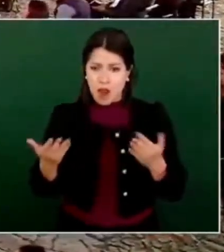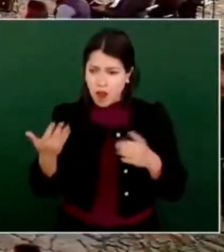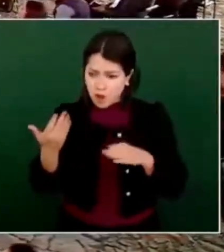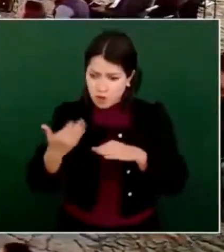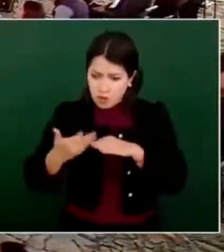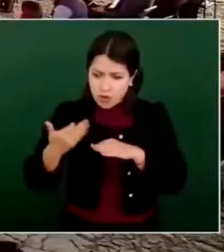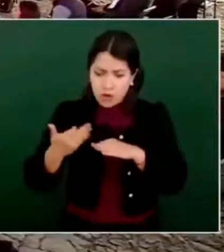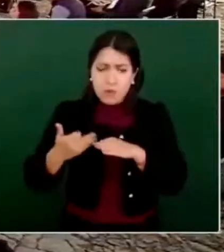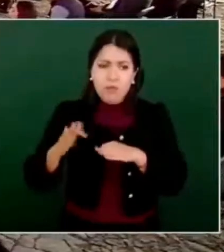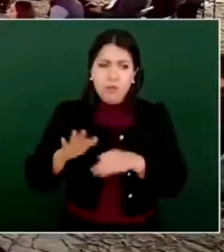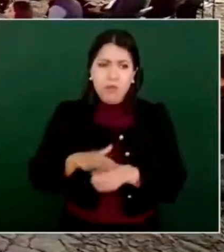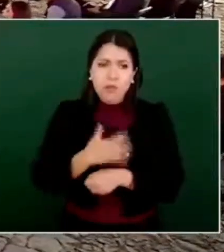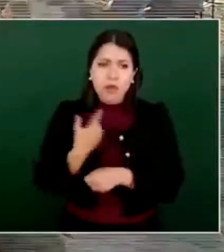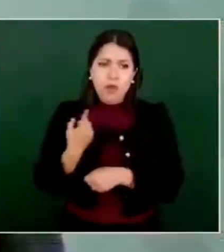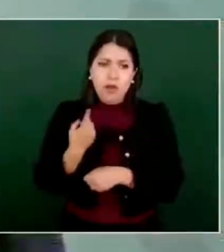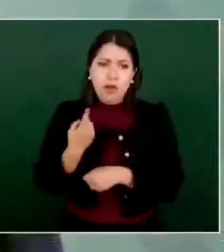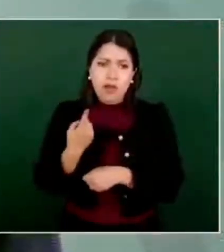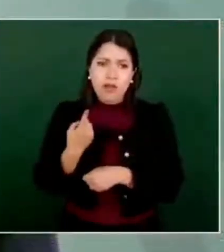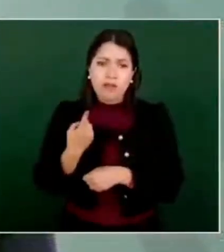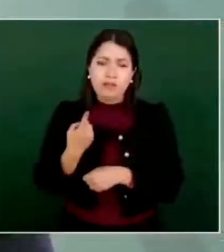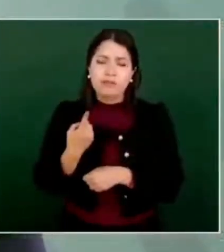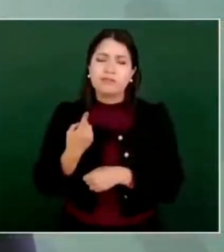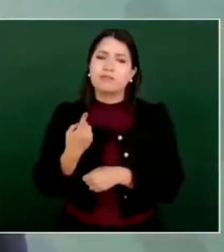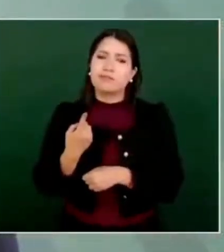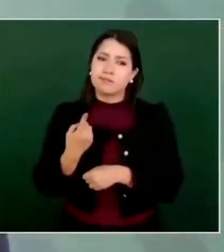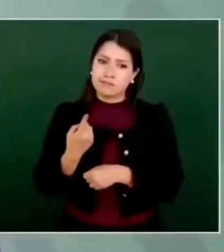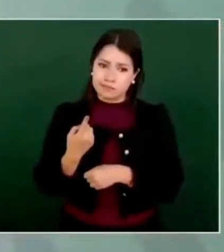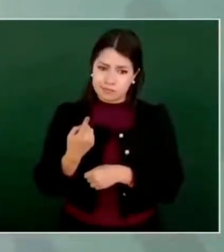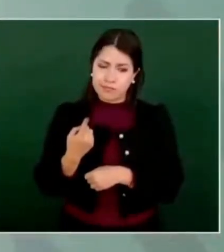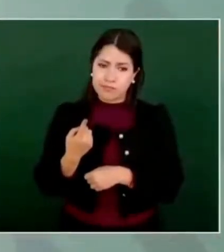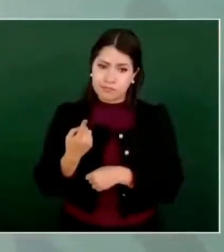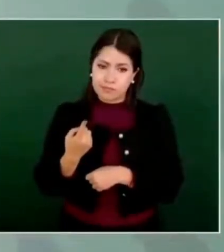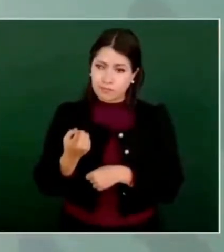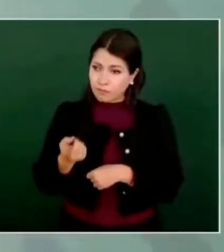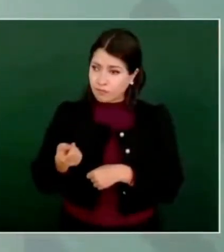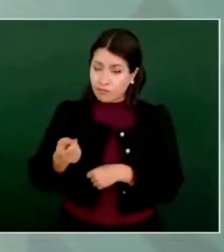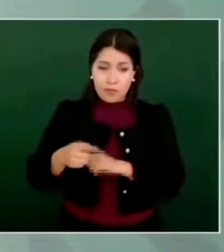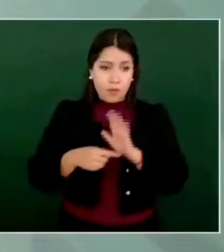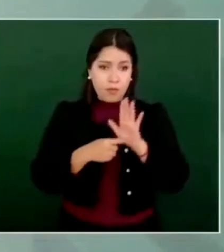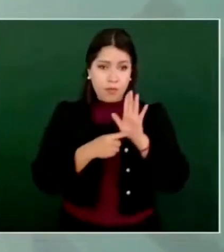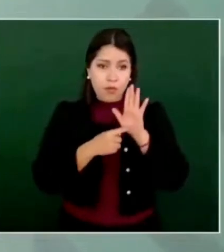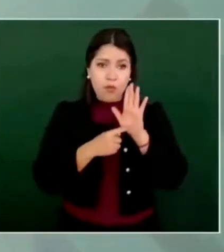porque está quedando de manifiesto